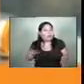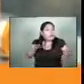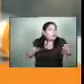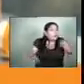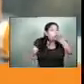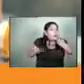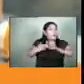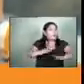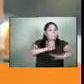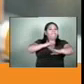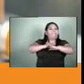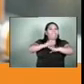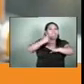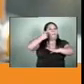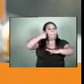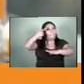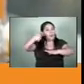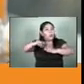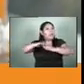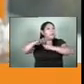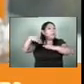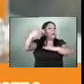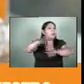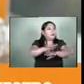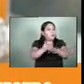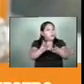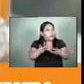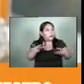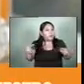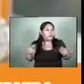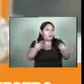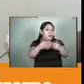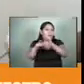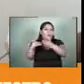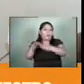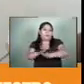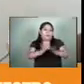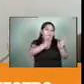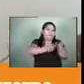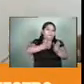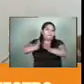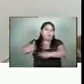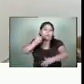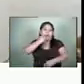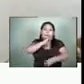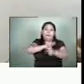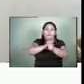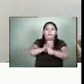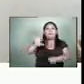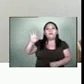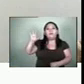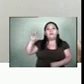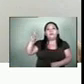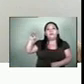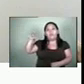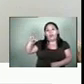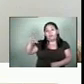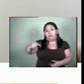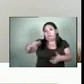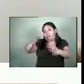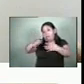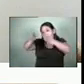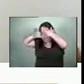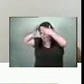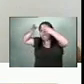riesgo de un efecto secundario muy inusual en casi todas las hipótesis de la pandemia. Ahora la FDA deberá emitir su propia